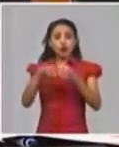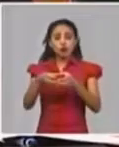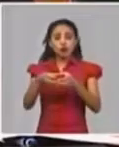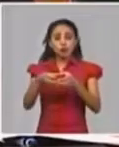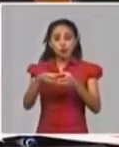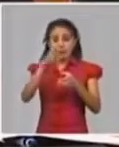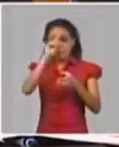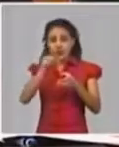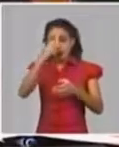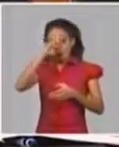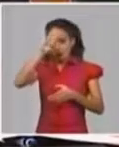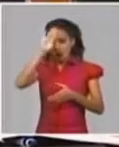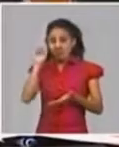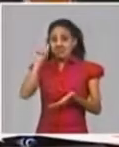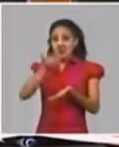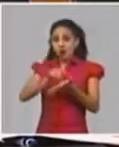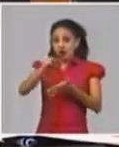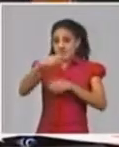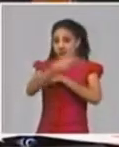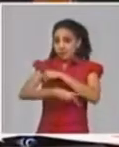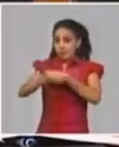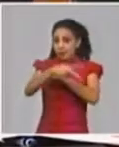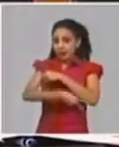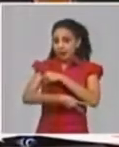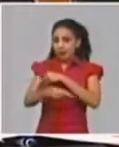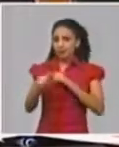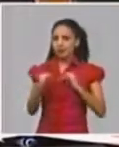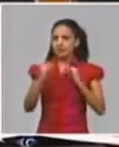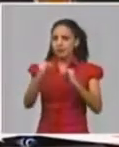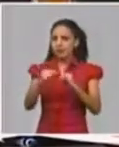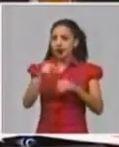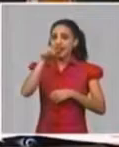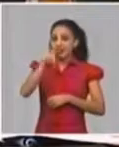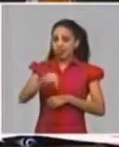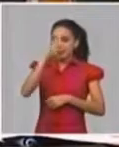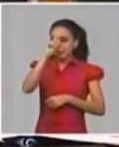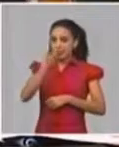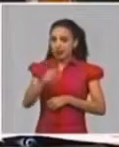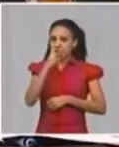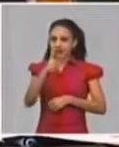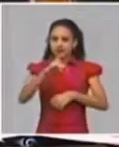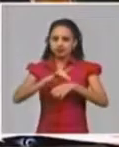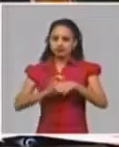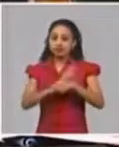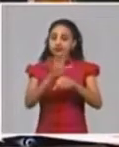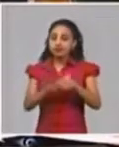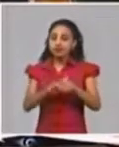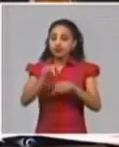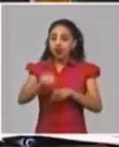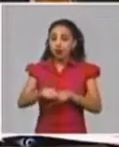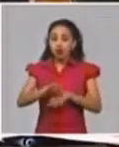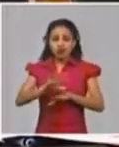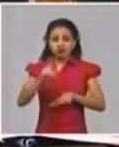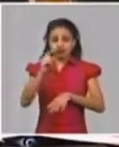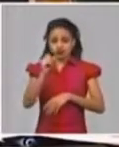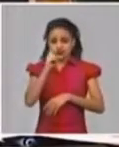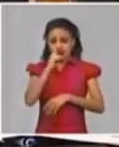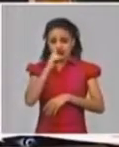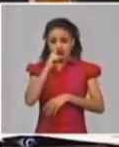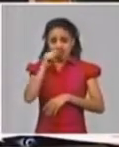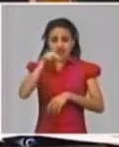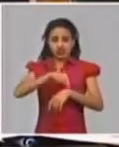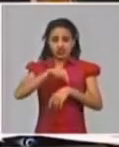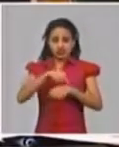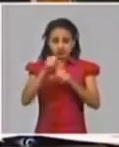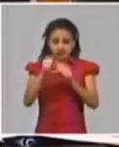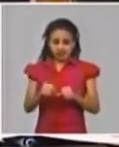abril para reforzar la presencia de nuestros médicos en ese país frente a la COVID-19. Acaban de pasar su cuarentena, como está establecida en